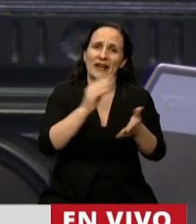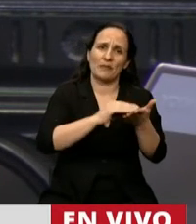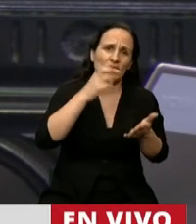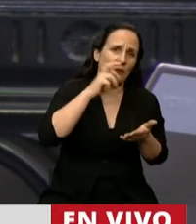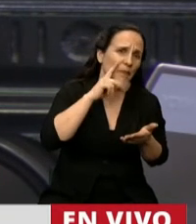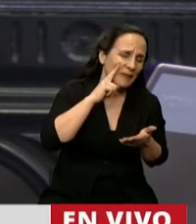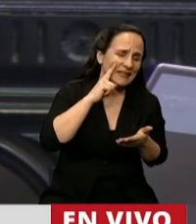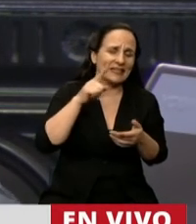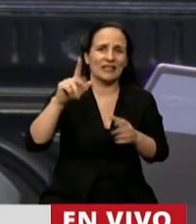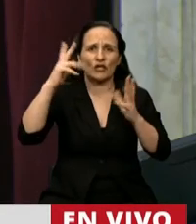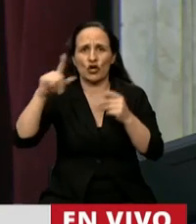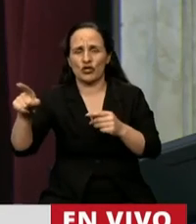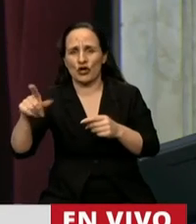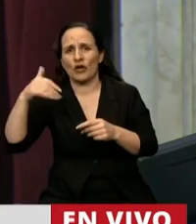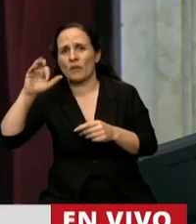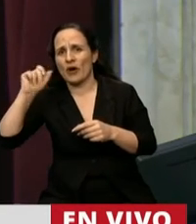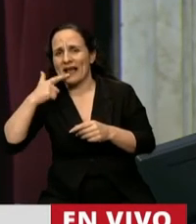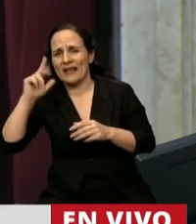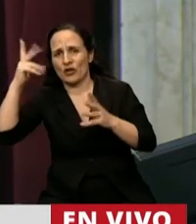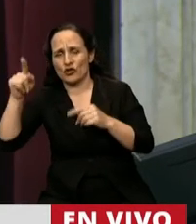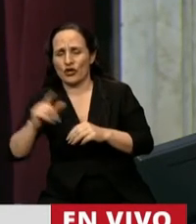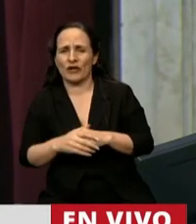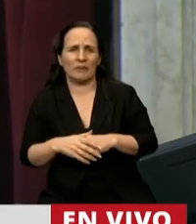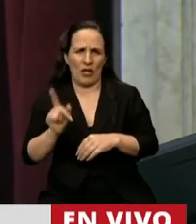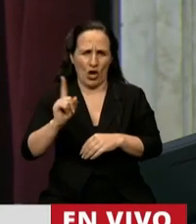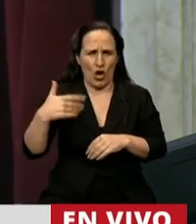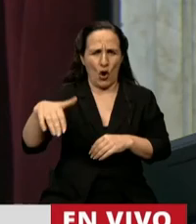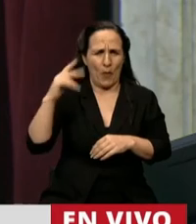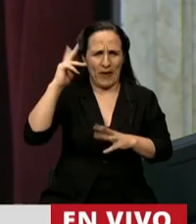diputada Morales no se enojen. No se van a enojar.